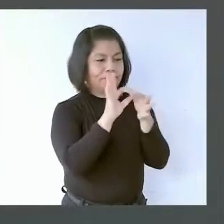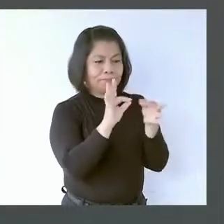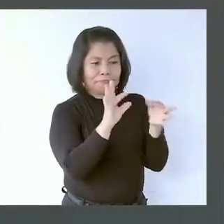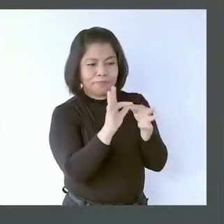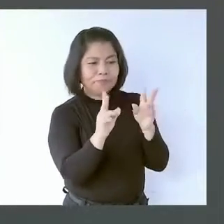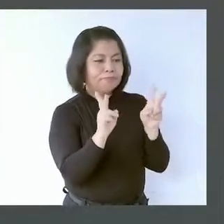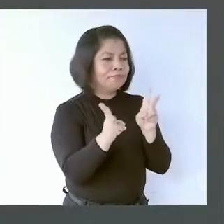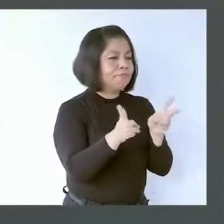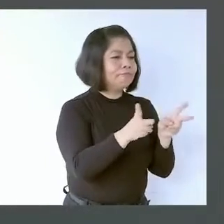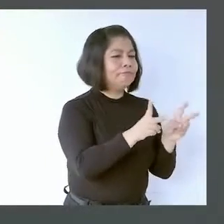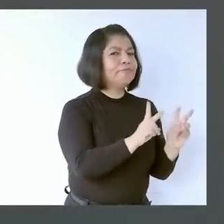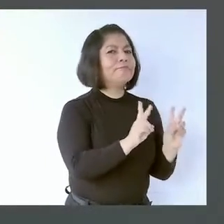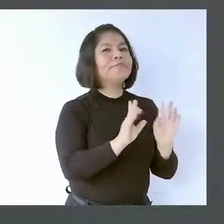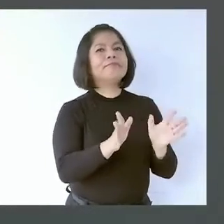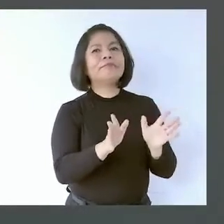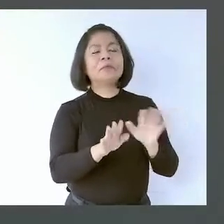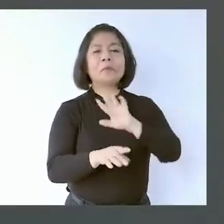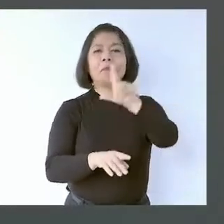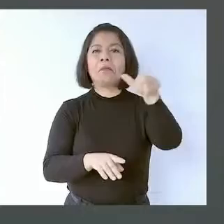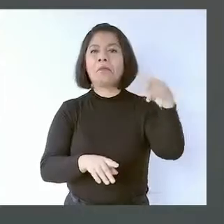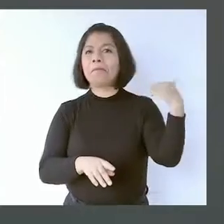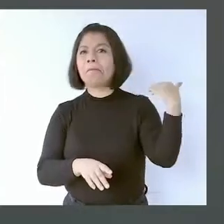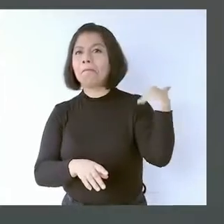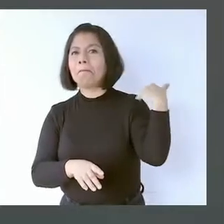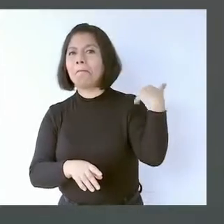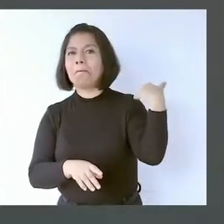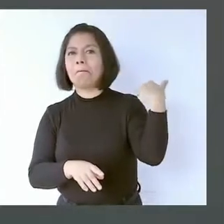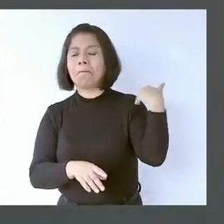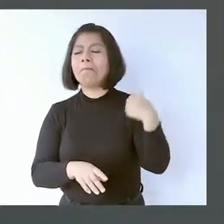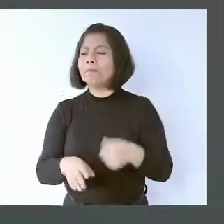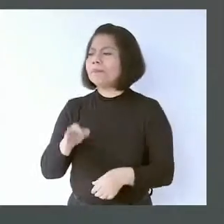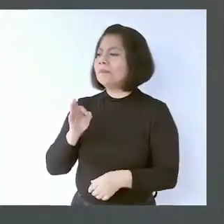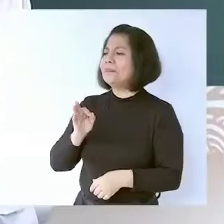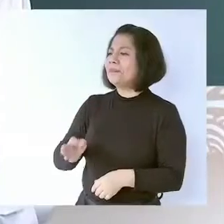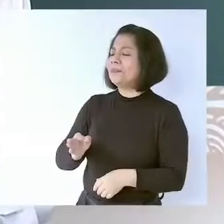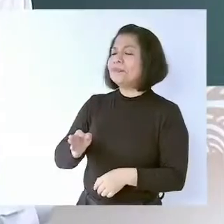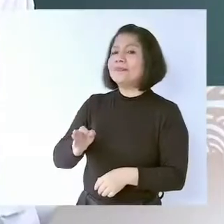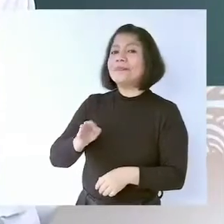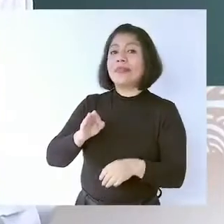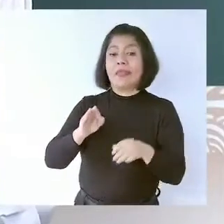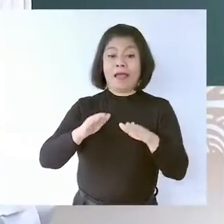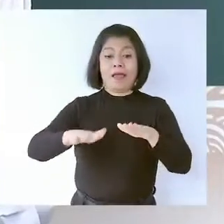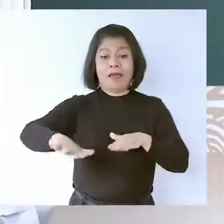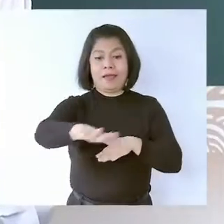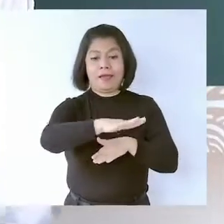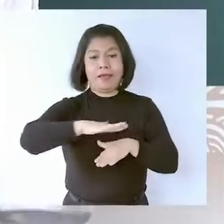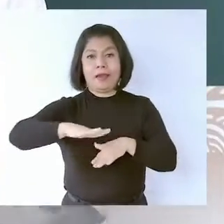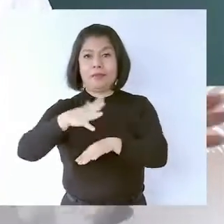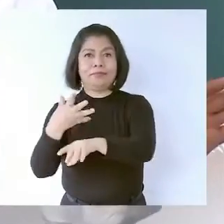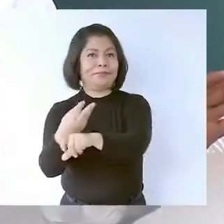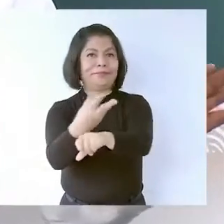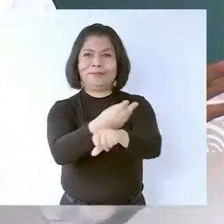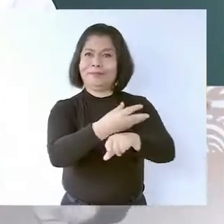esta opción, esta alternativa de no ir abajo sino arriba,